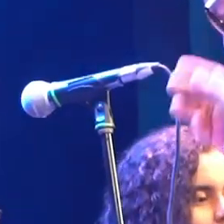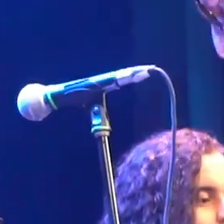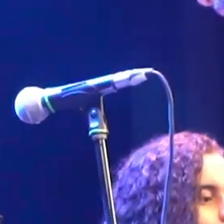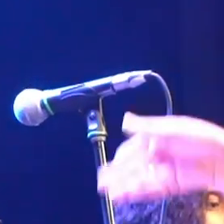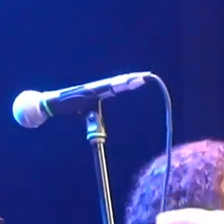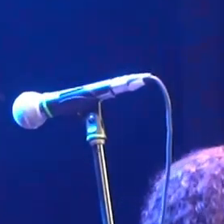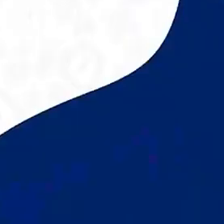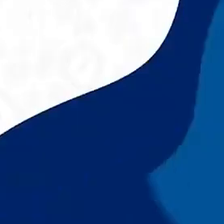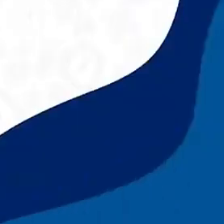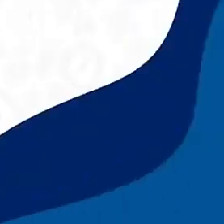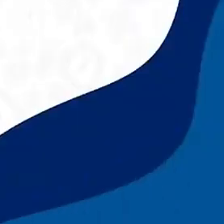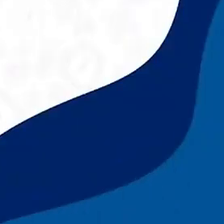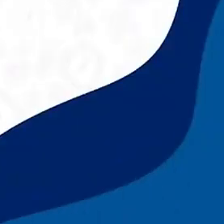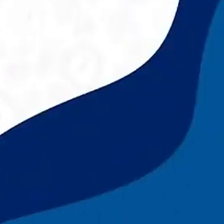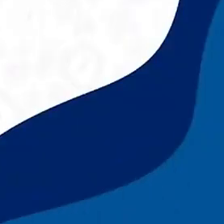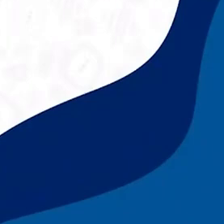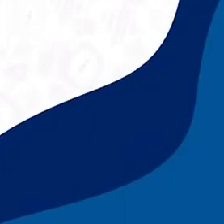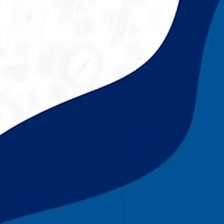la alma mater.